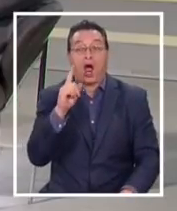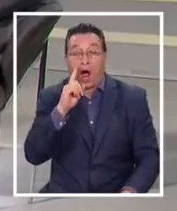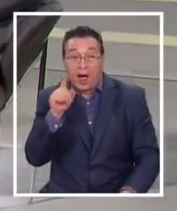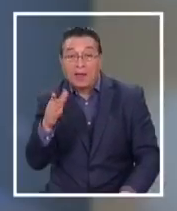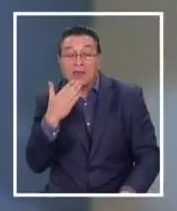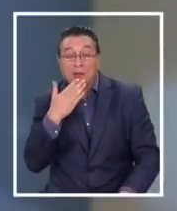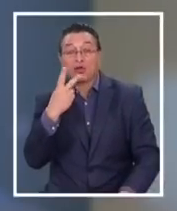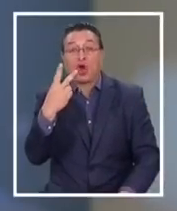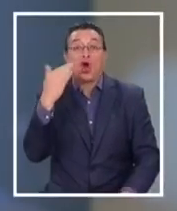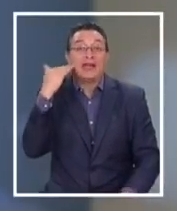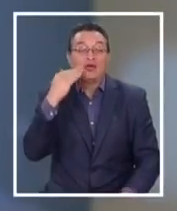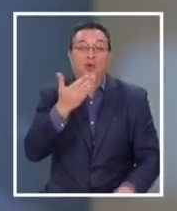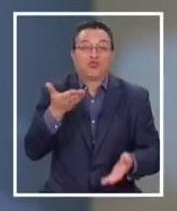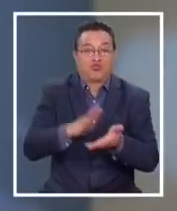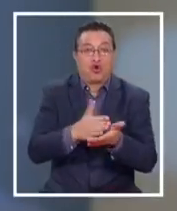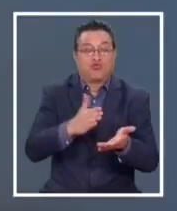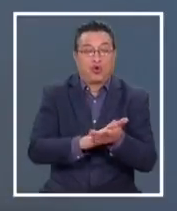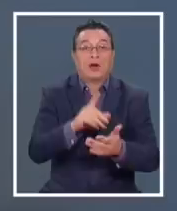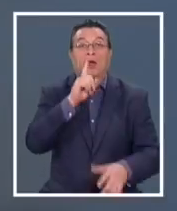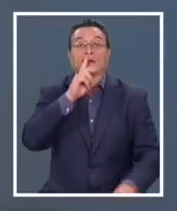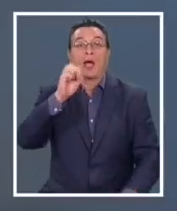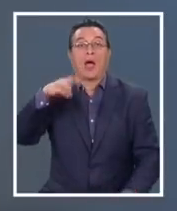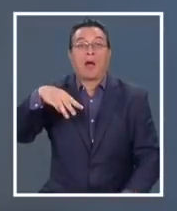¿cierto? Tamara y